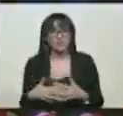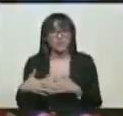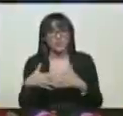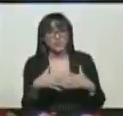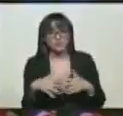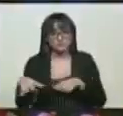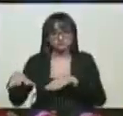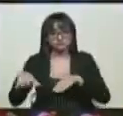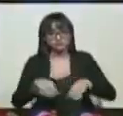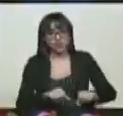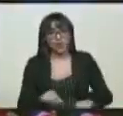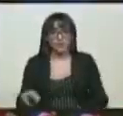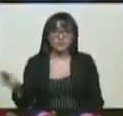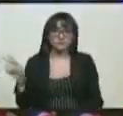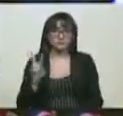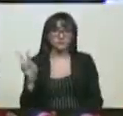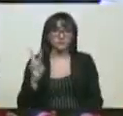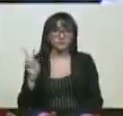Venezuela.